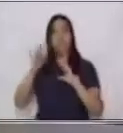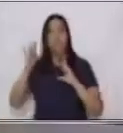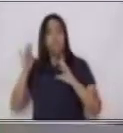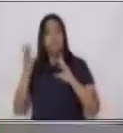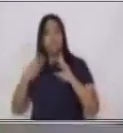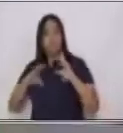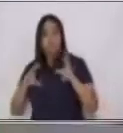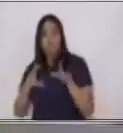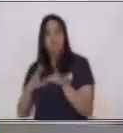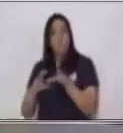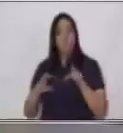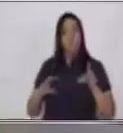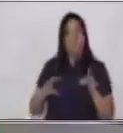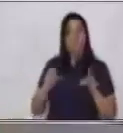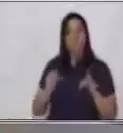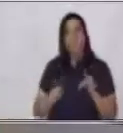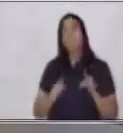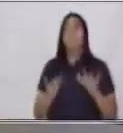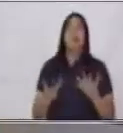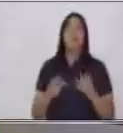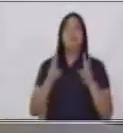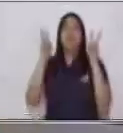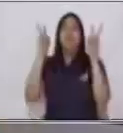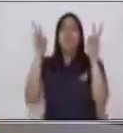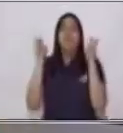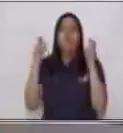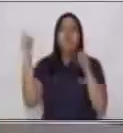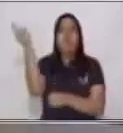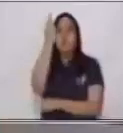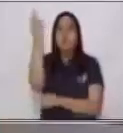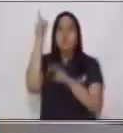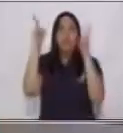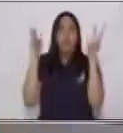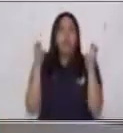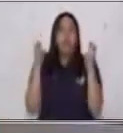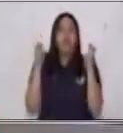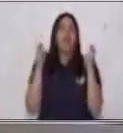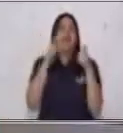El sol. ¿Cuáles subtemas crees tú que desarrolla?